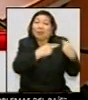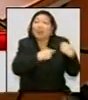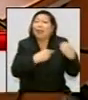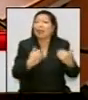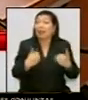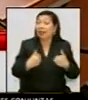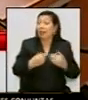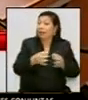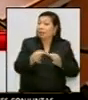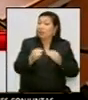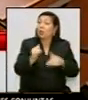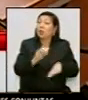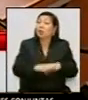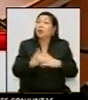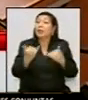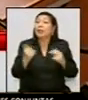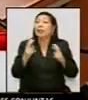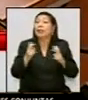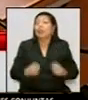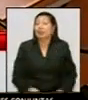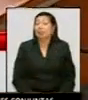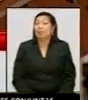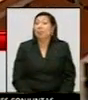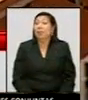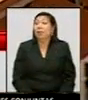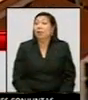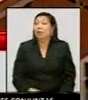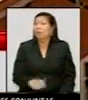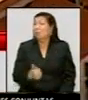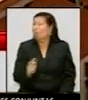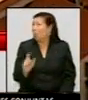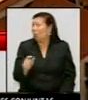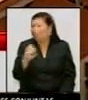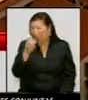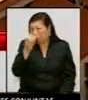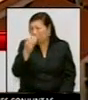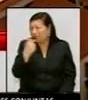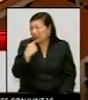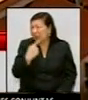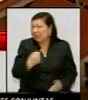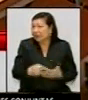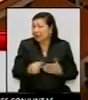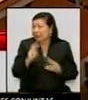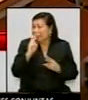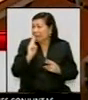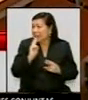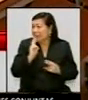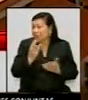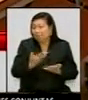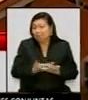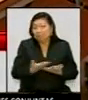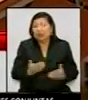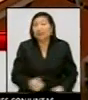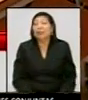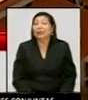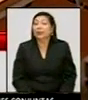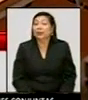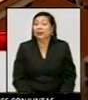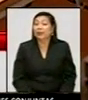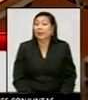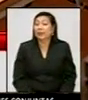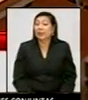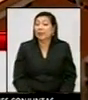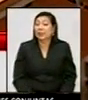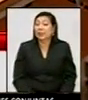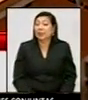tiene que explicarnos sobre esto. Sus funcionarios no tienen capacidad de decisión ni de respuesta. Por tanto, señor